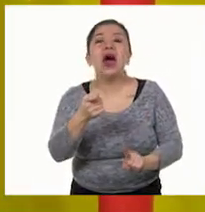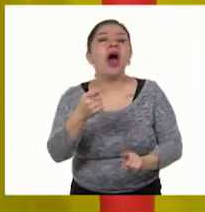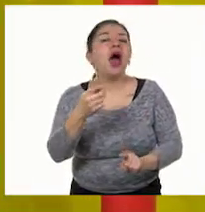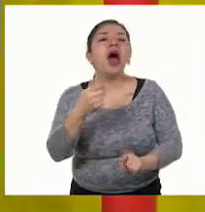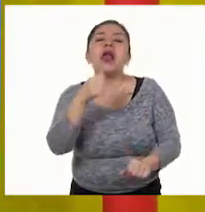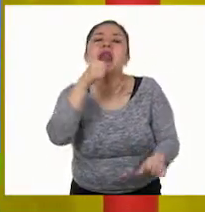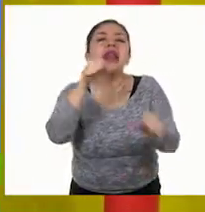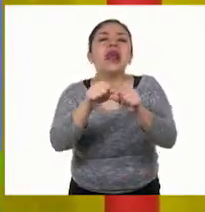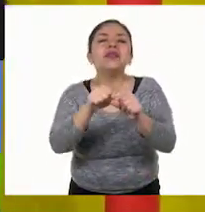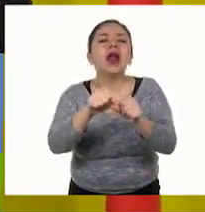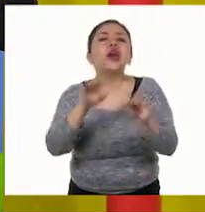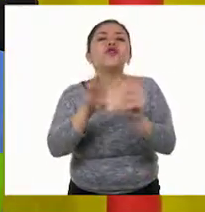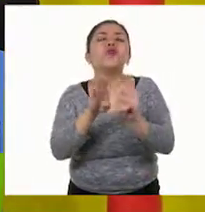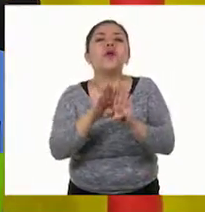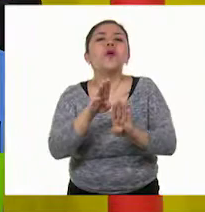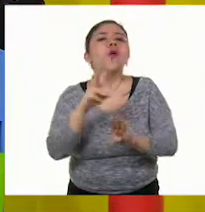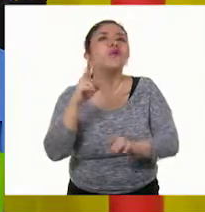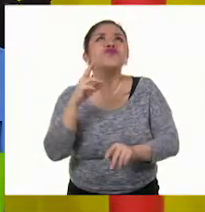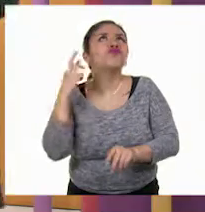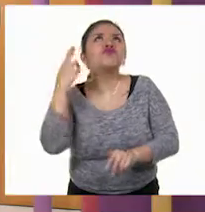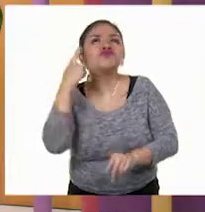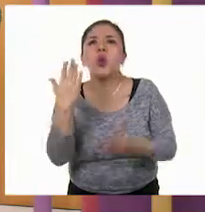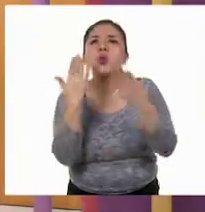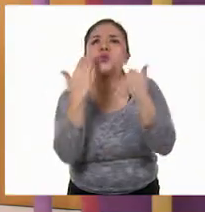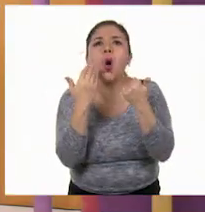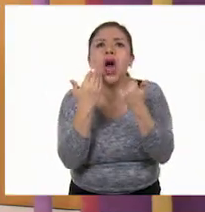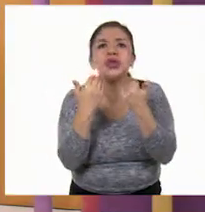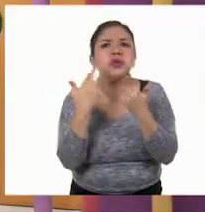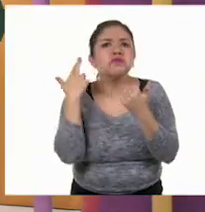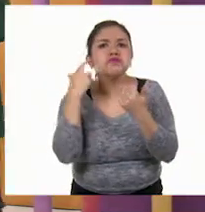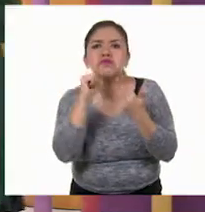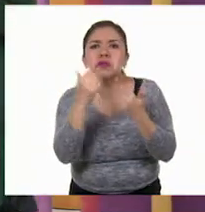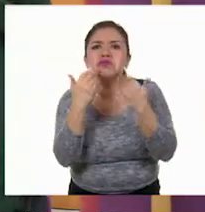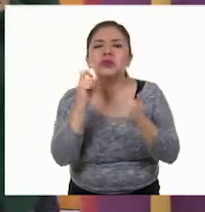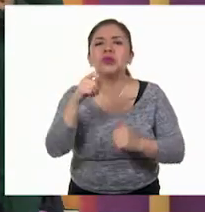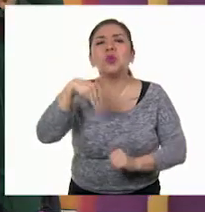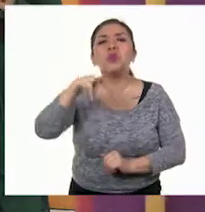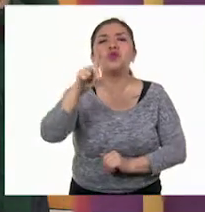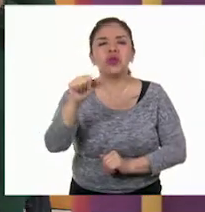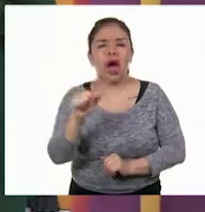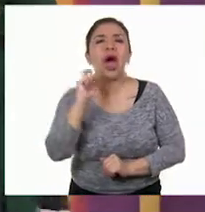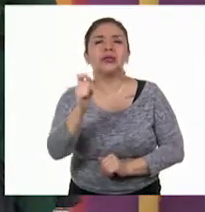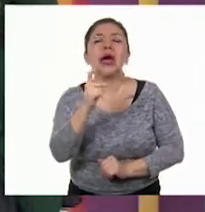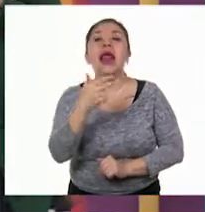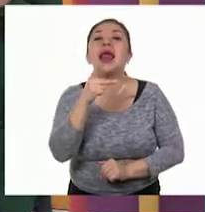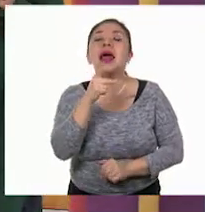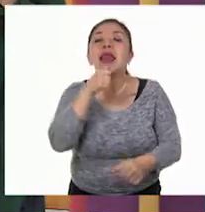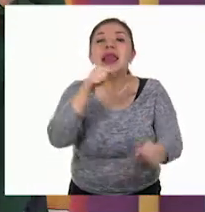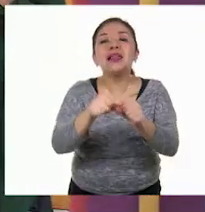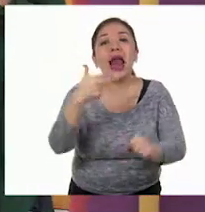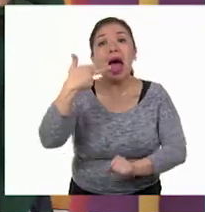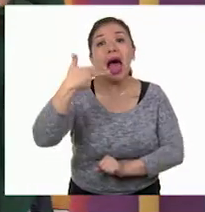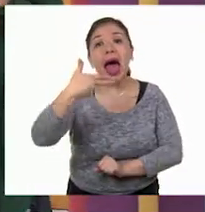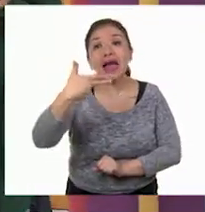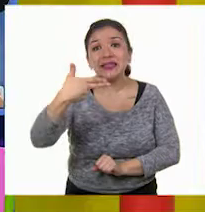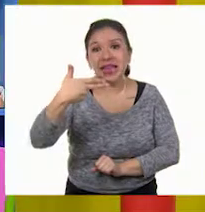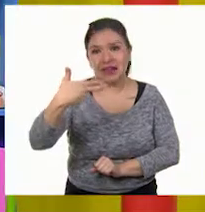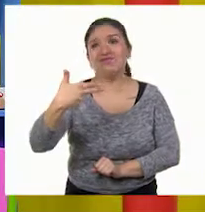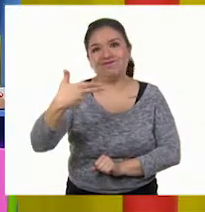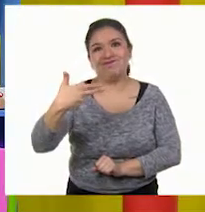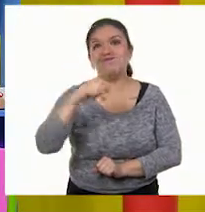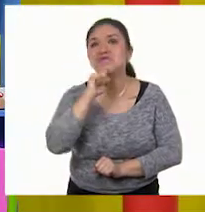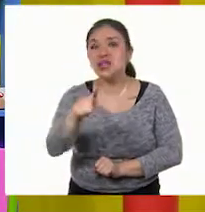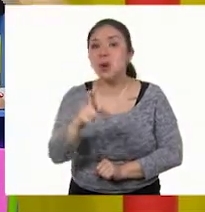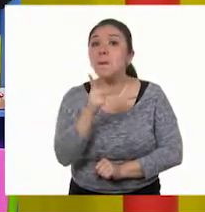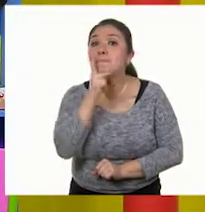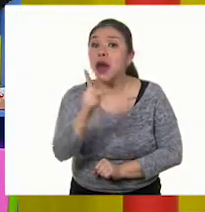muda, por ponerlo así. ¿Por ponerlo así? Por ponerlo así. Ok. Que es la letra H. Así es. Hermoso lleva